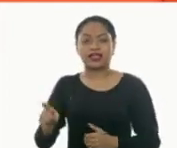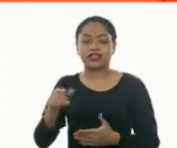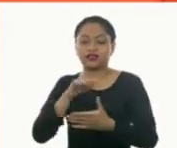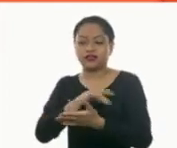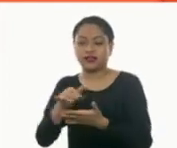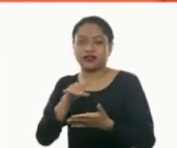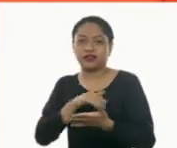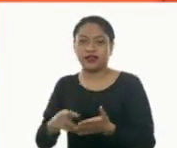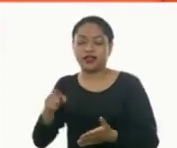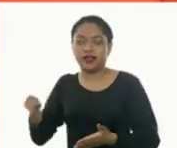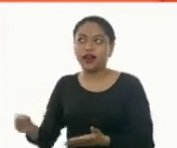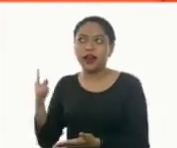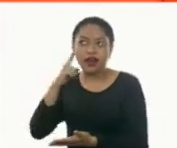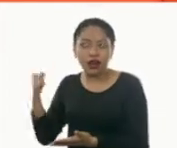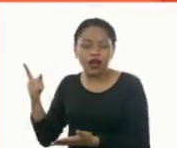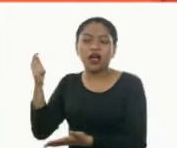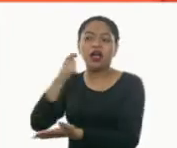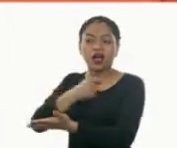palabra y luego